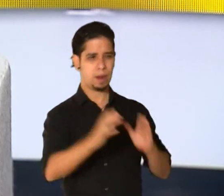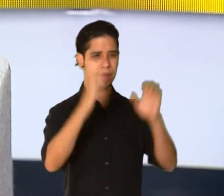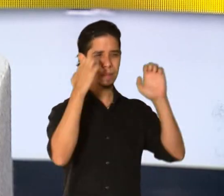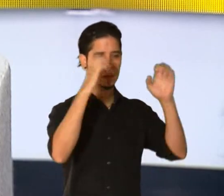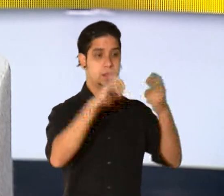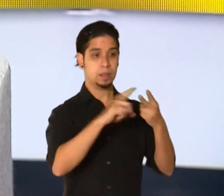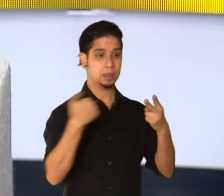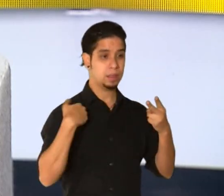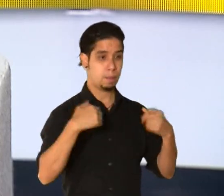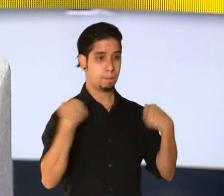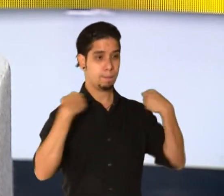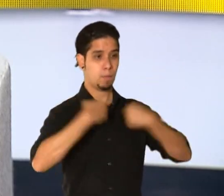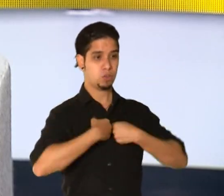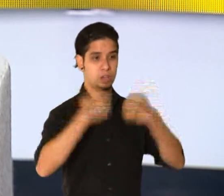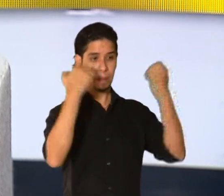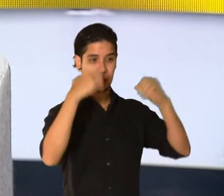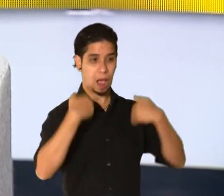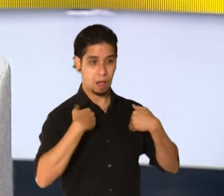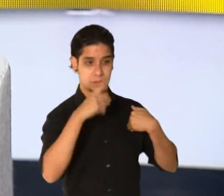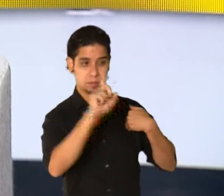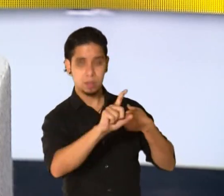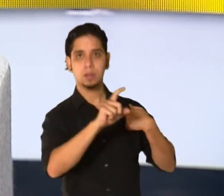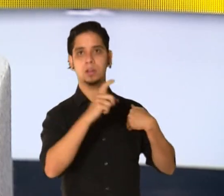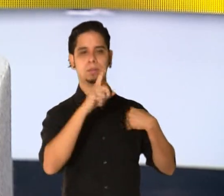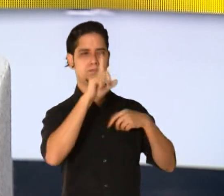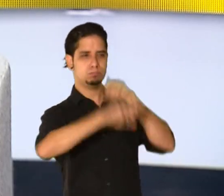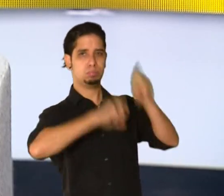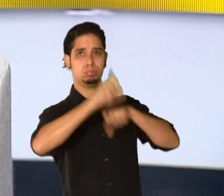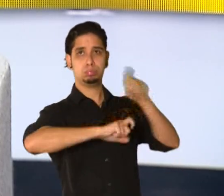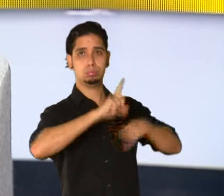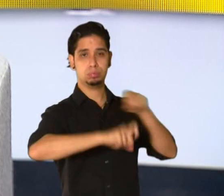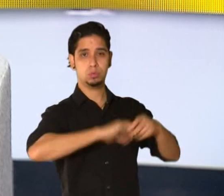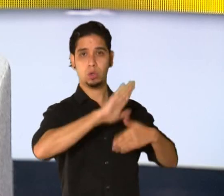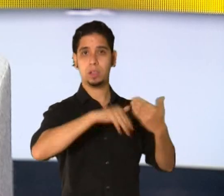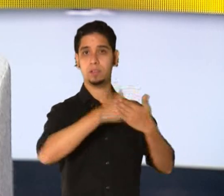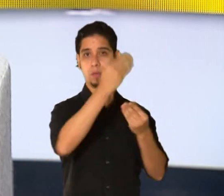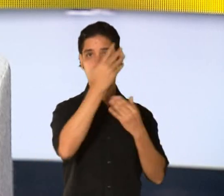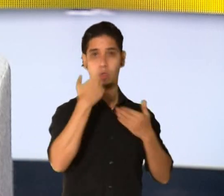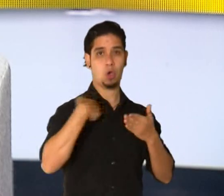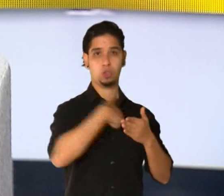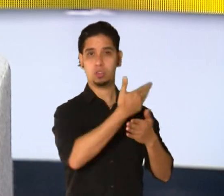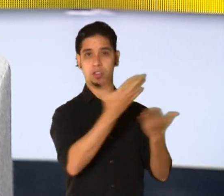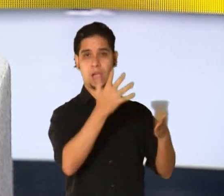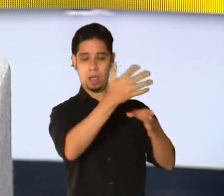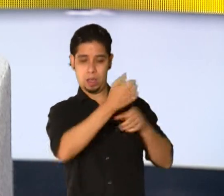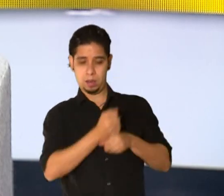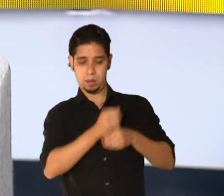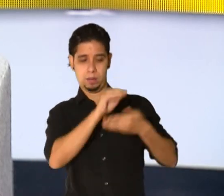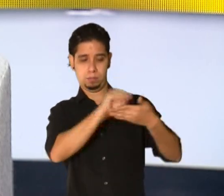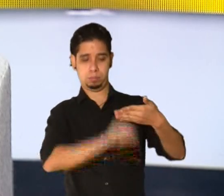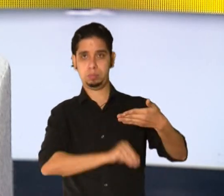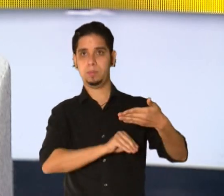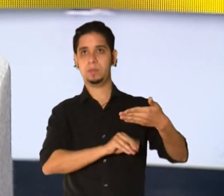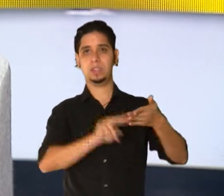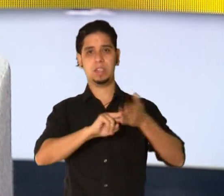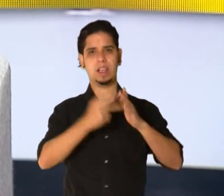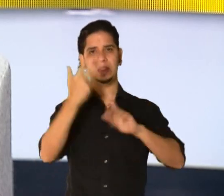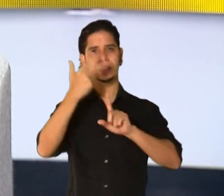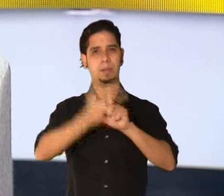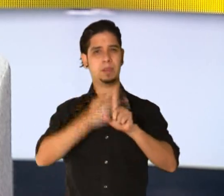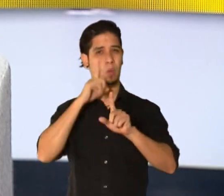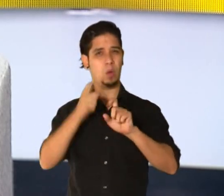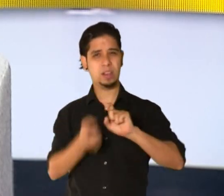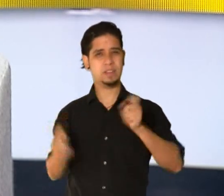mochila de emergencia, pues toda esa información que ya la tenemos, que pues no va a cambiar mucho en 3 meses, ¿verdad? Así